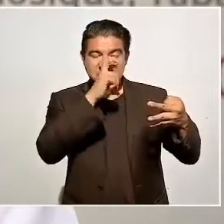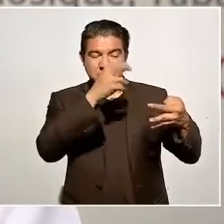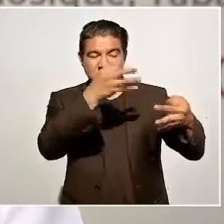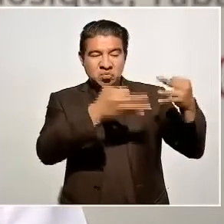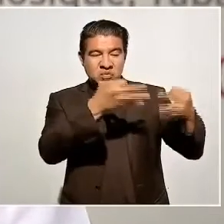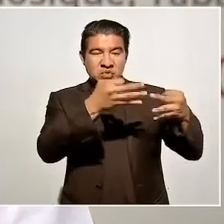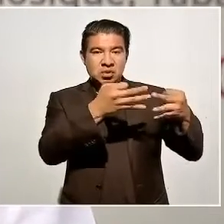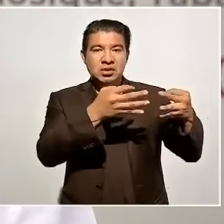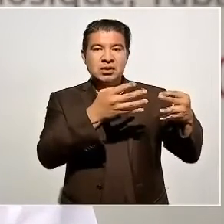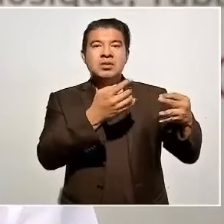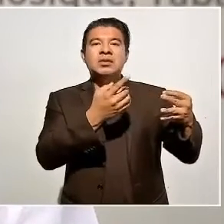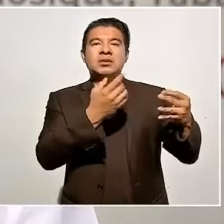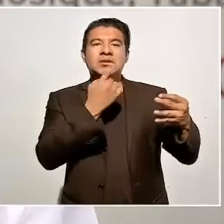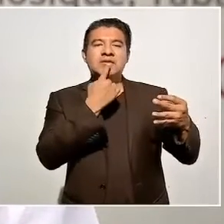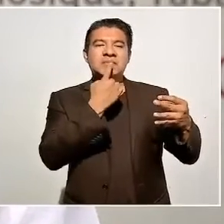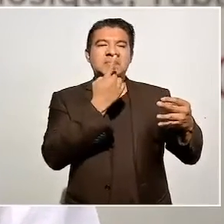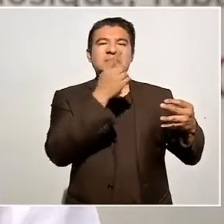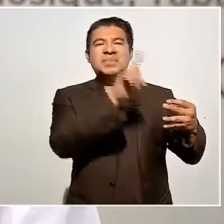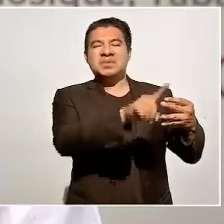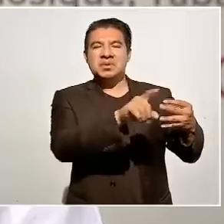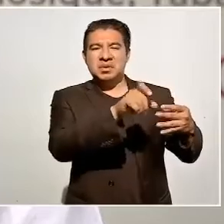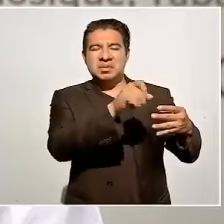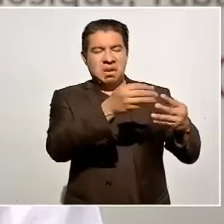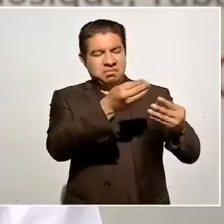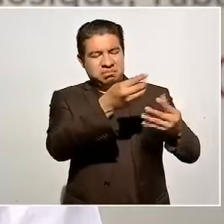acusándolo de muchas